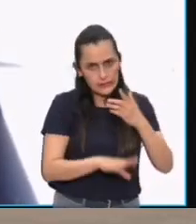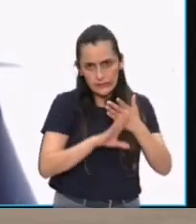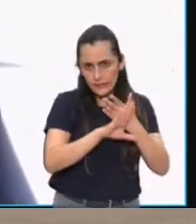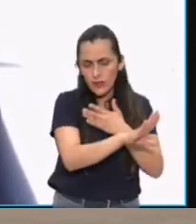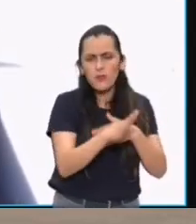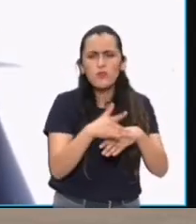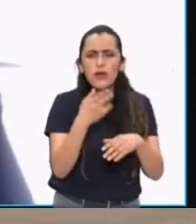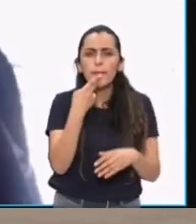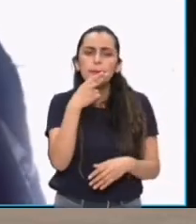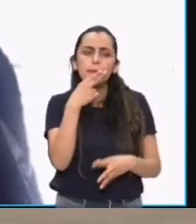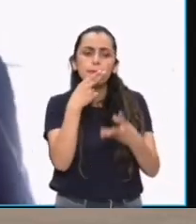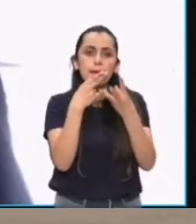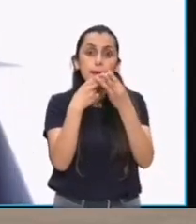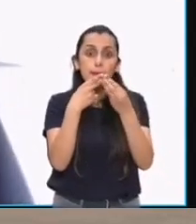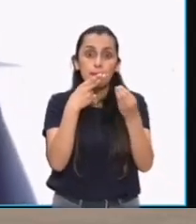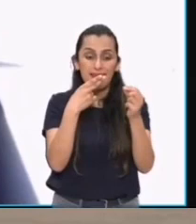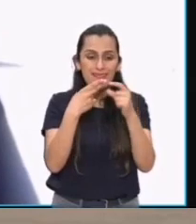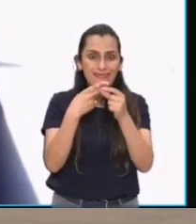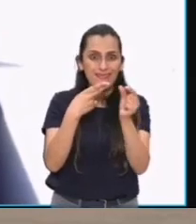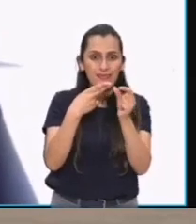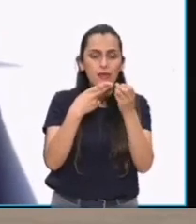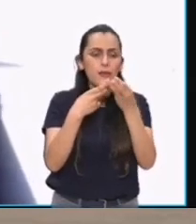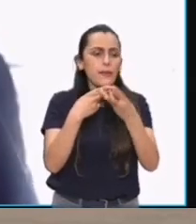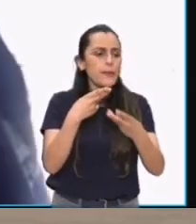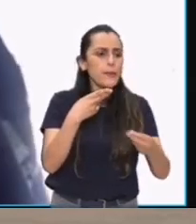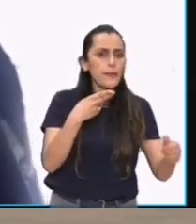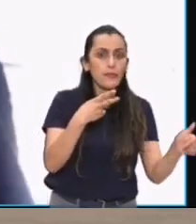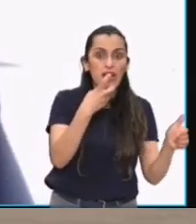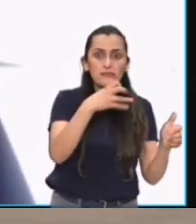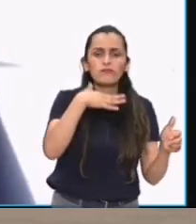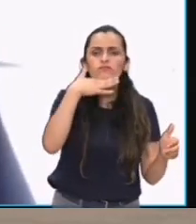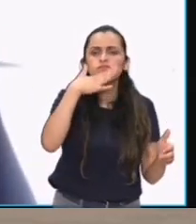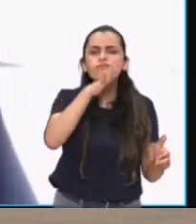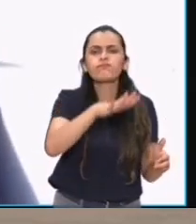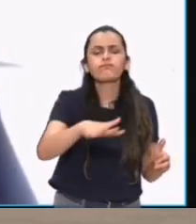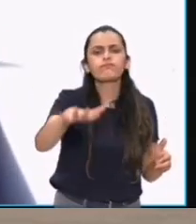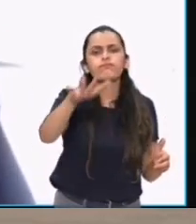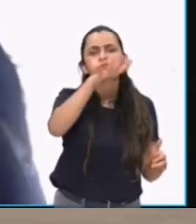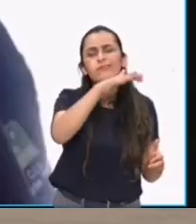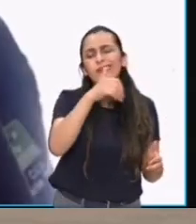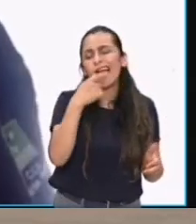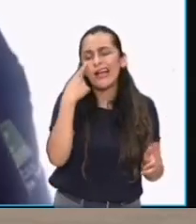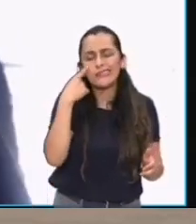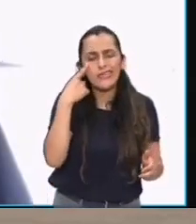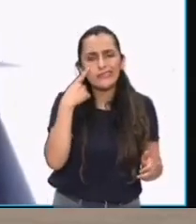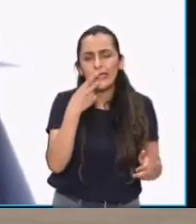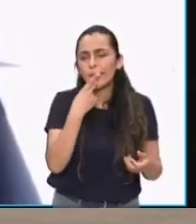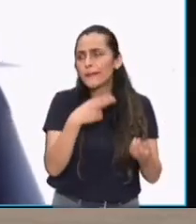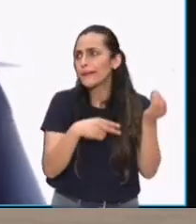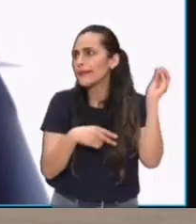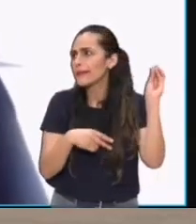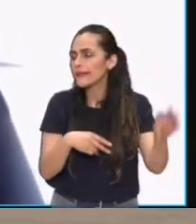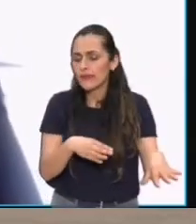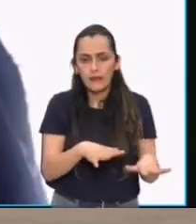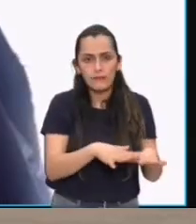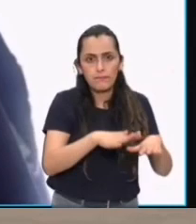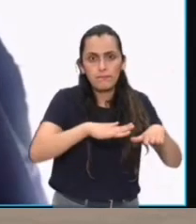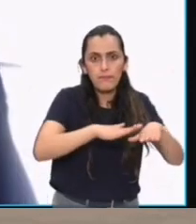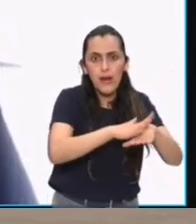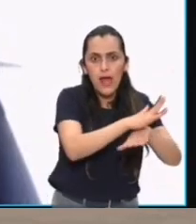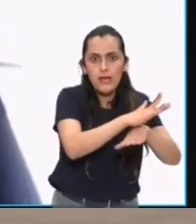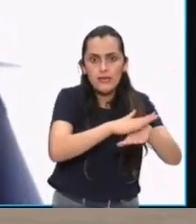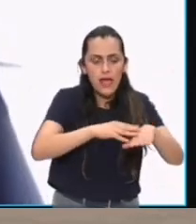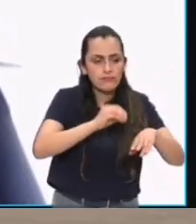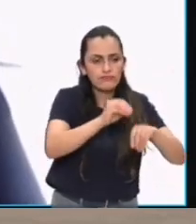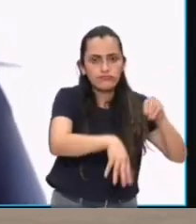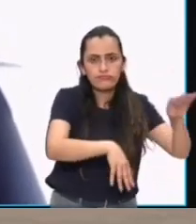de celulosa con el que están hechas las colillas son altamente contaminantes y terminan en las playas, lo que también perjudica a